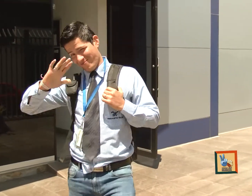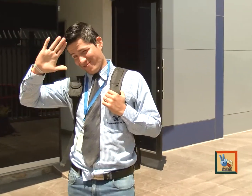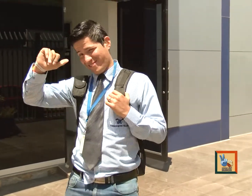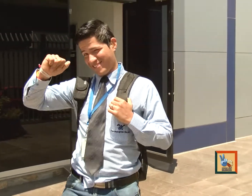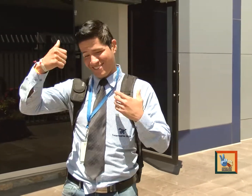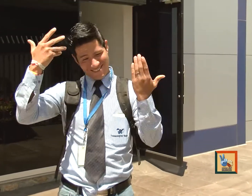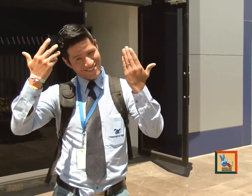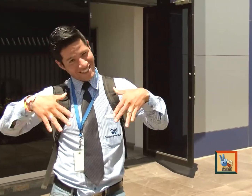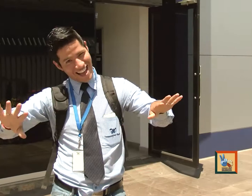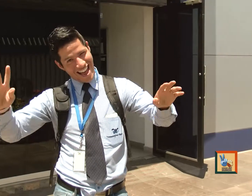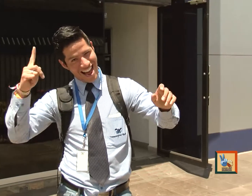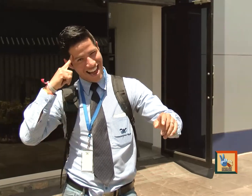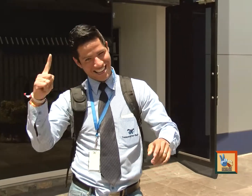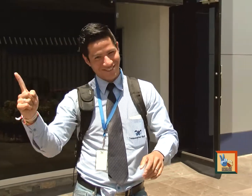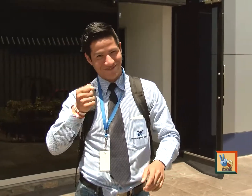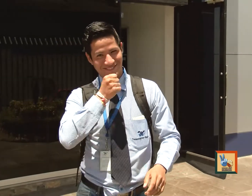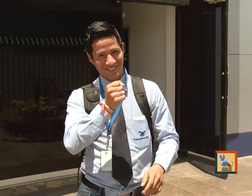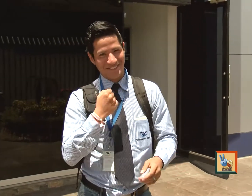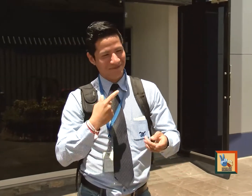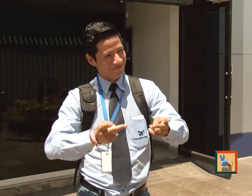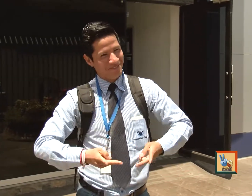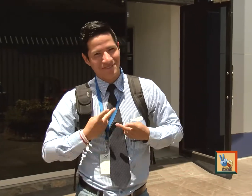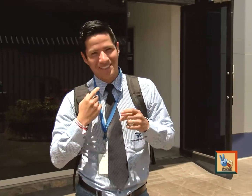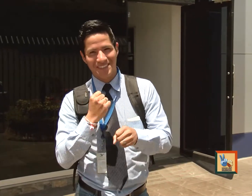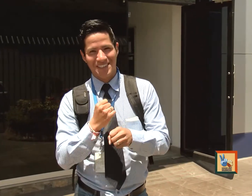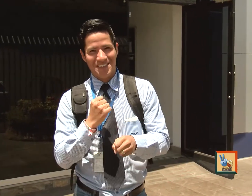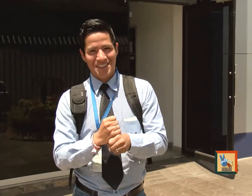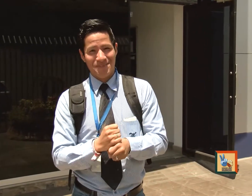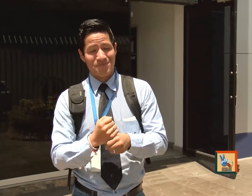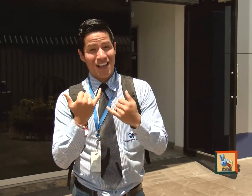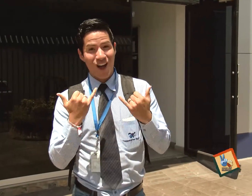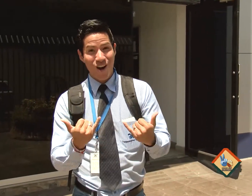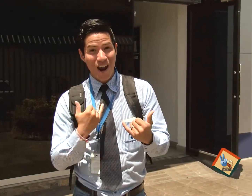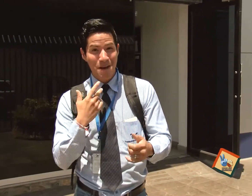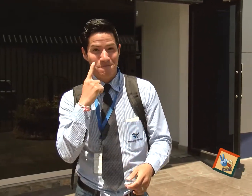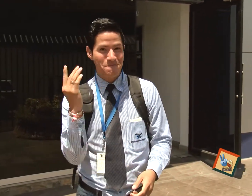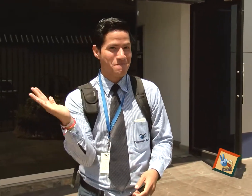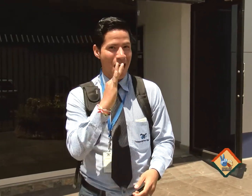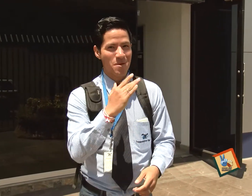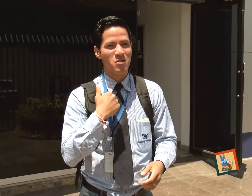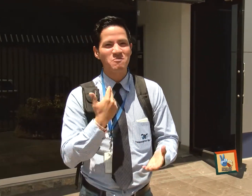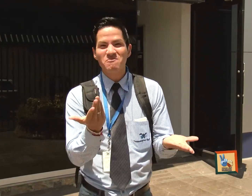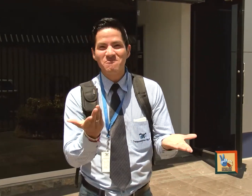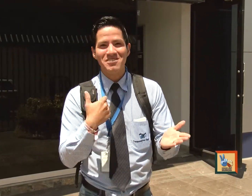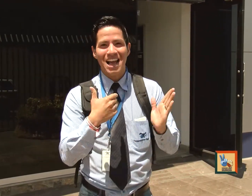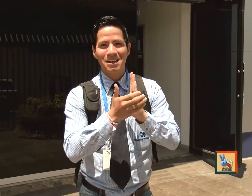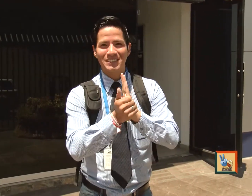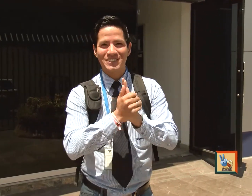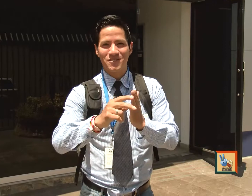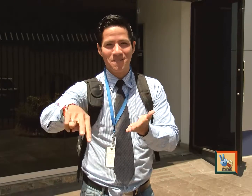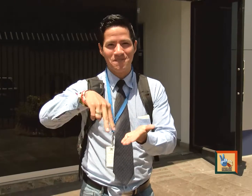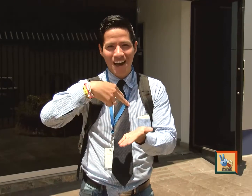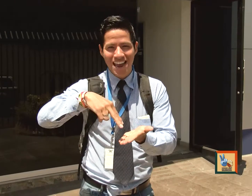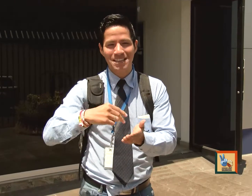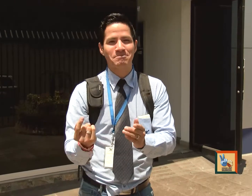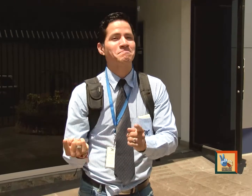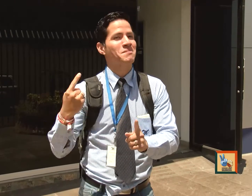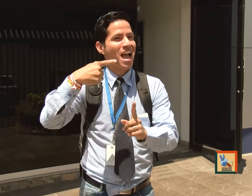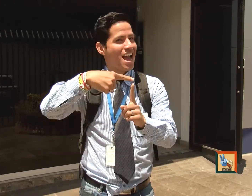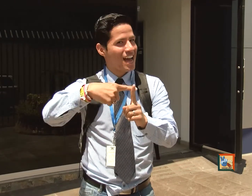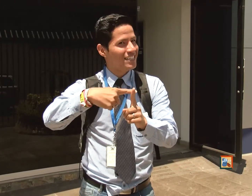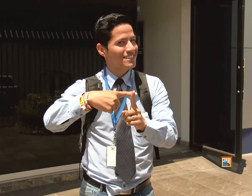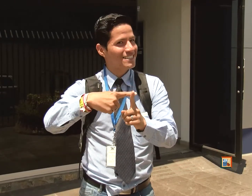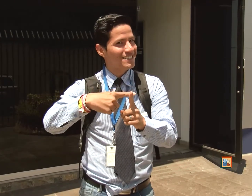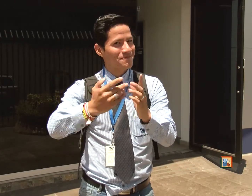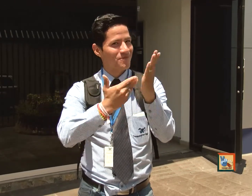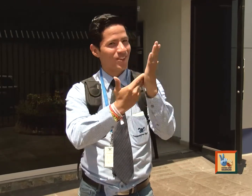Bueno, hemos terminado la entrevista aquí en mi lugar de trabajo. Ahora quiero mostrarles mis habilidades como bailarín